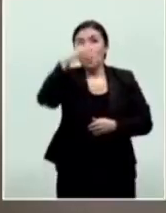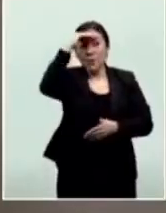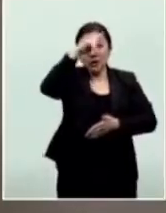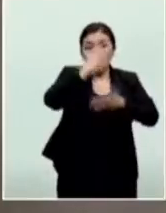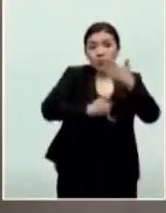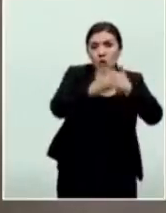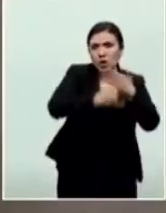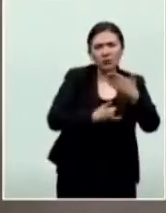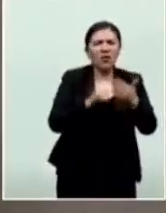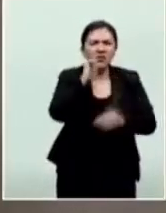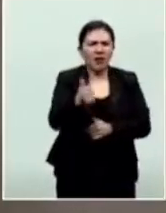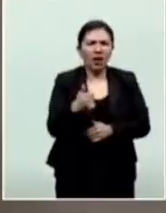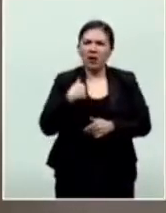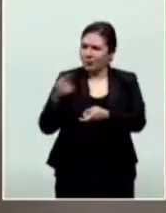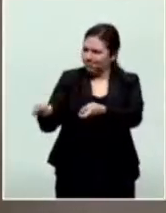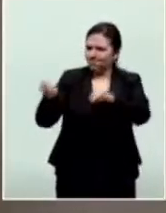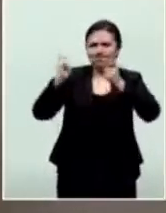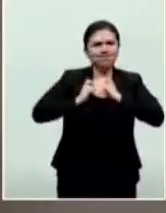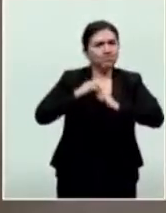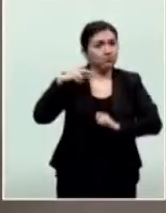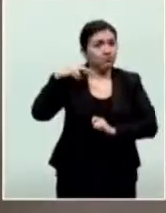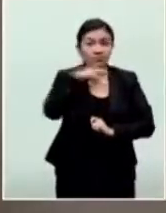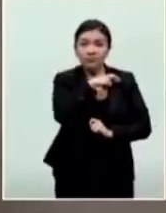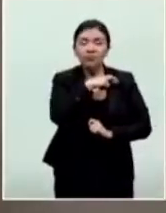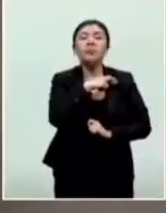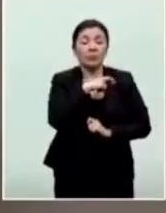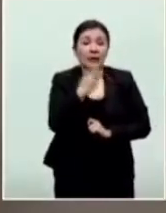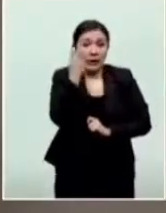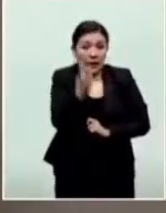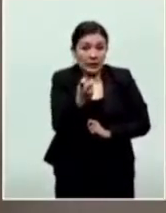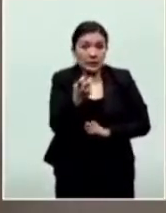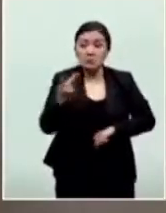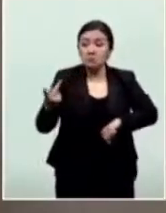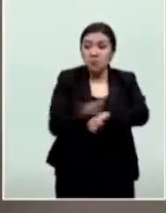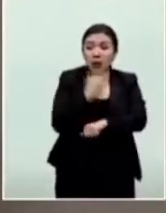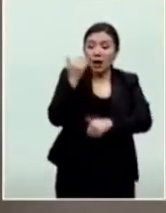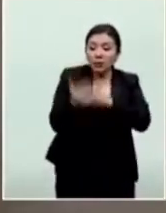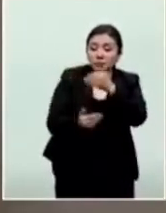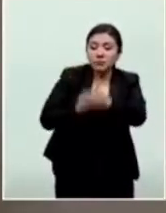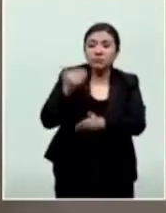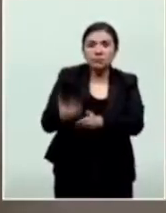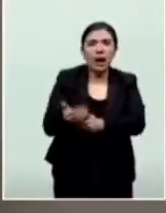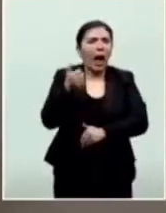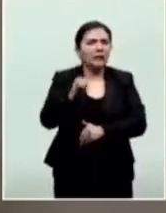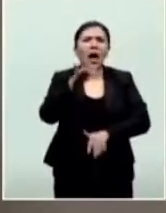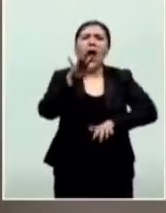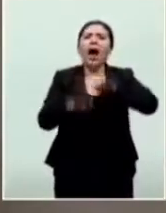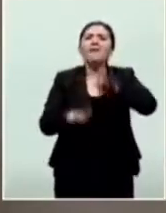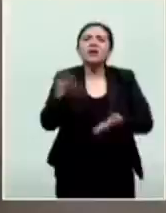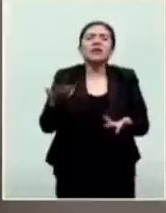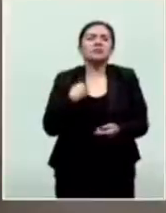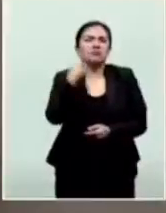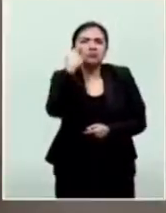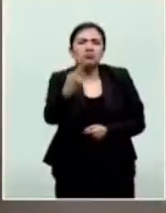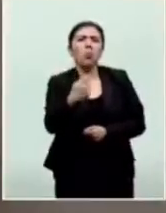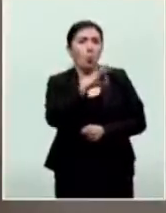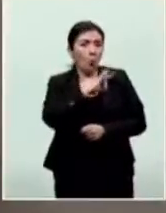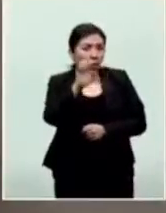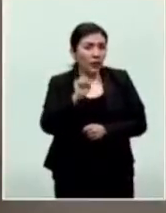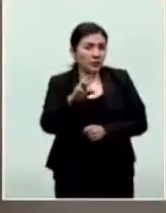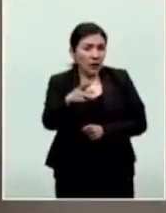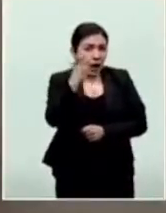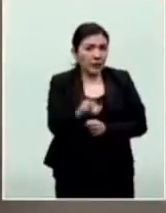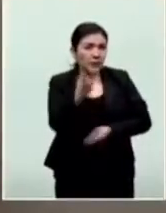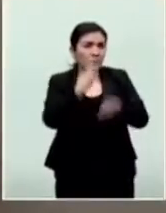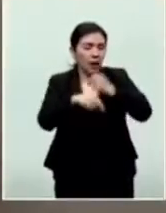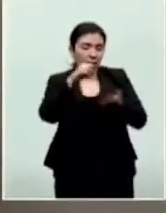Lo atrajimos de inmediato. Y así se van dando los casos de atracción, a veces porque vemos que se puede generar